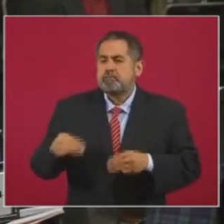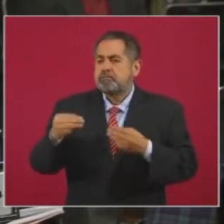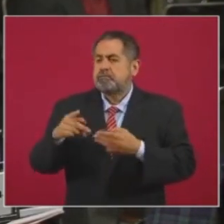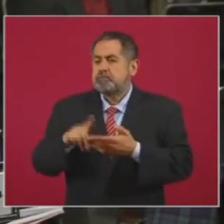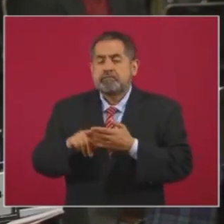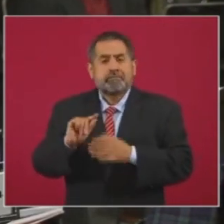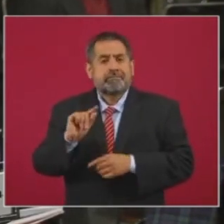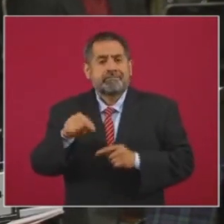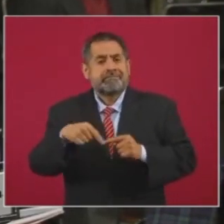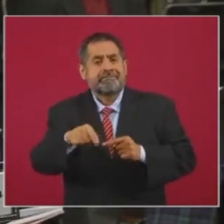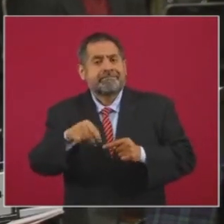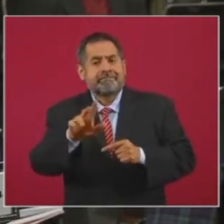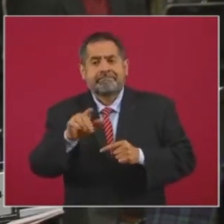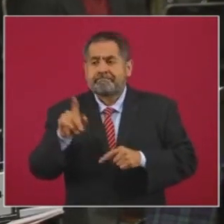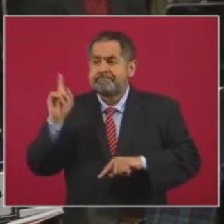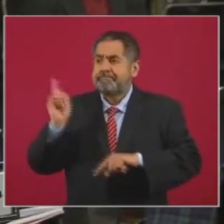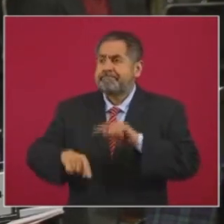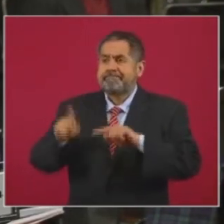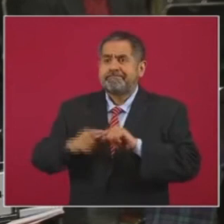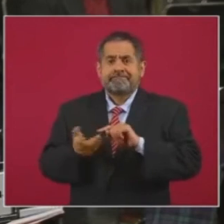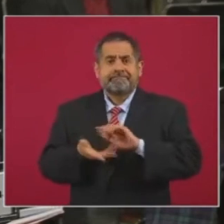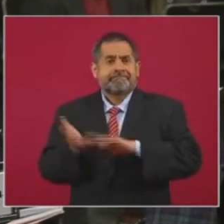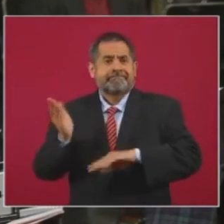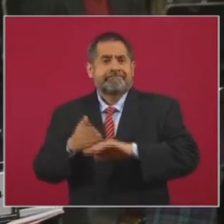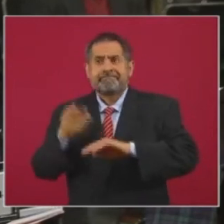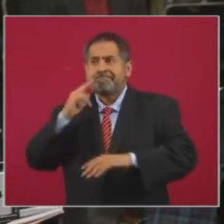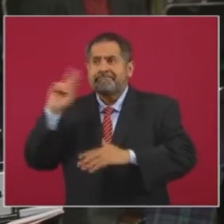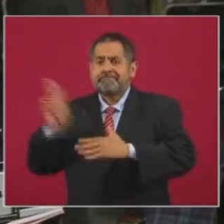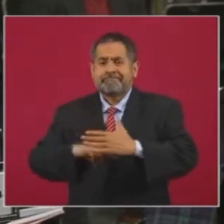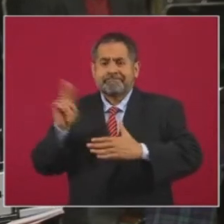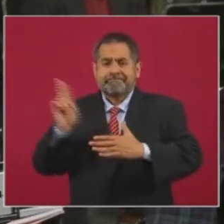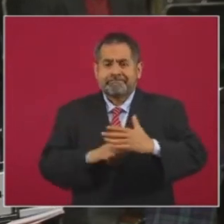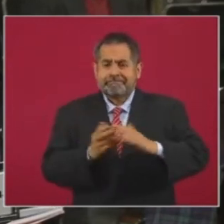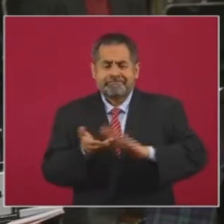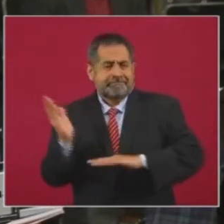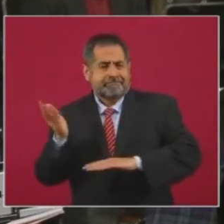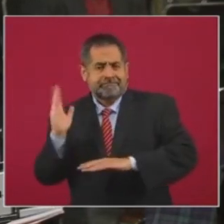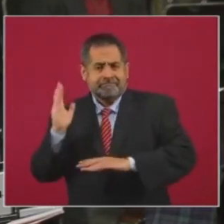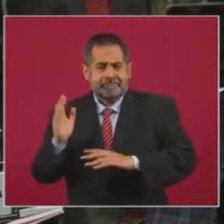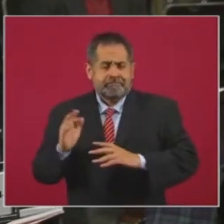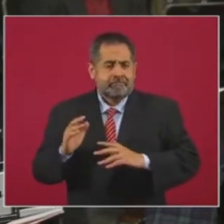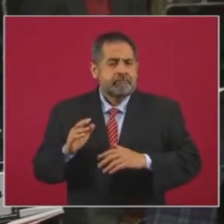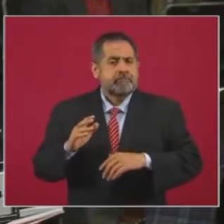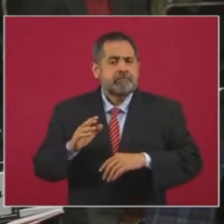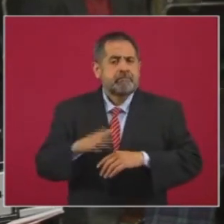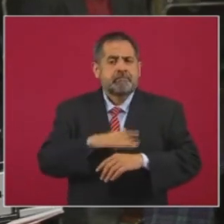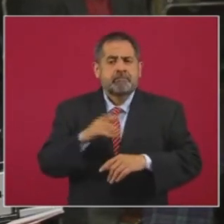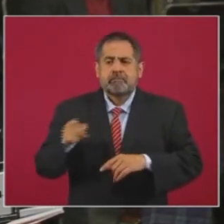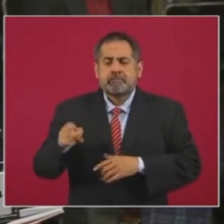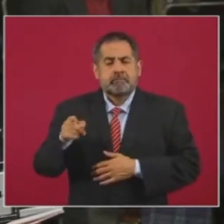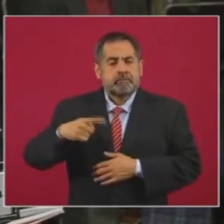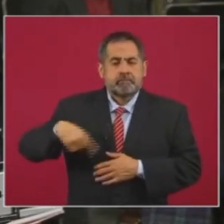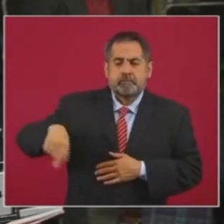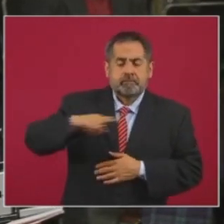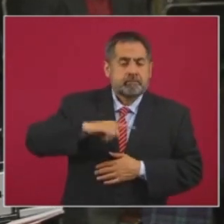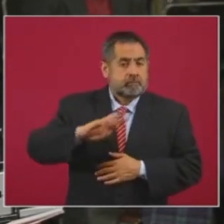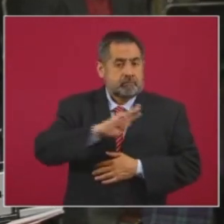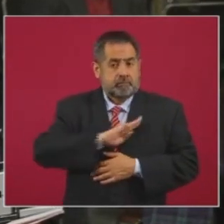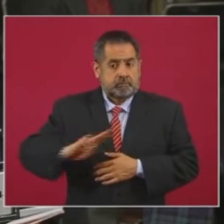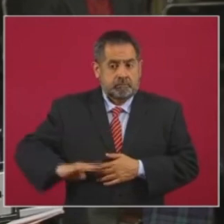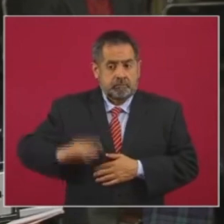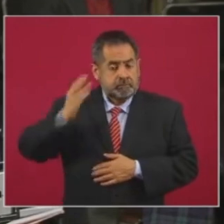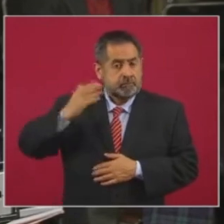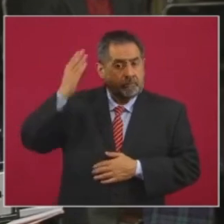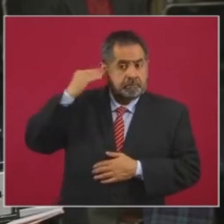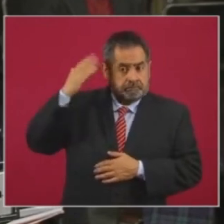de desalojar a la gente del mercado público, a todos los locatarios, por un problema de deuda que adquirió el municipio cuando hizo un